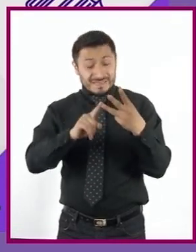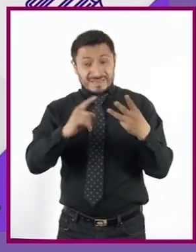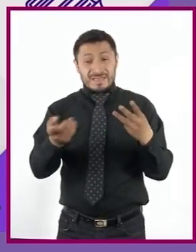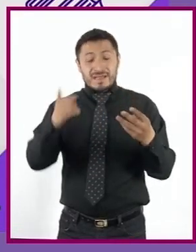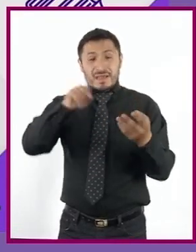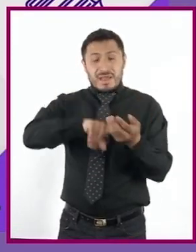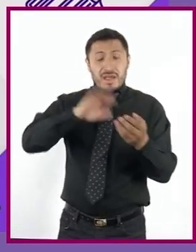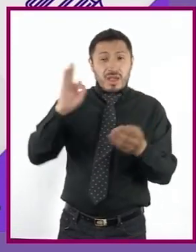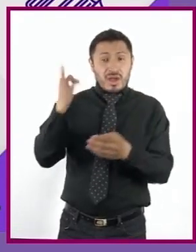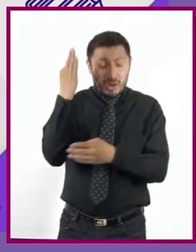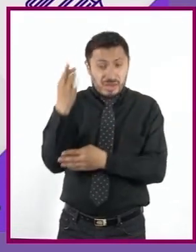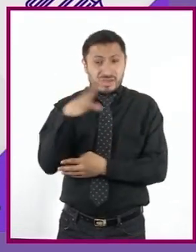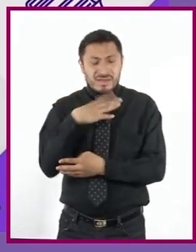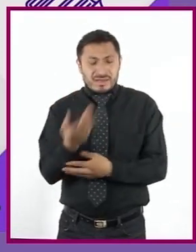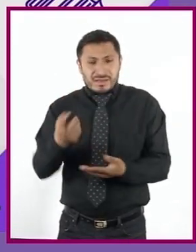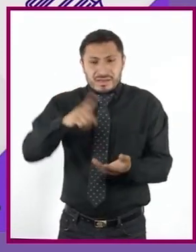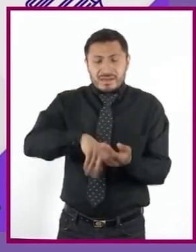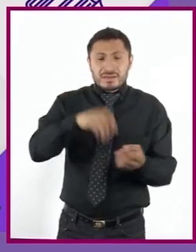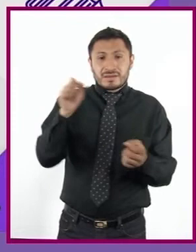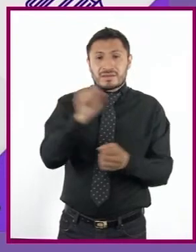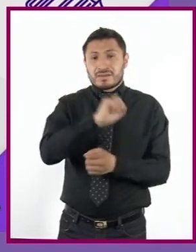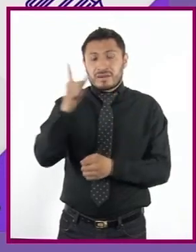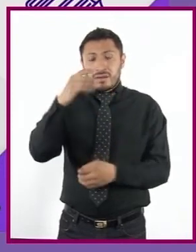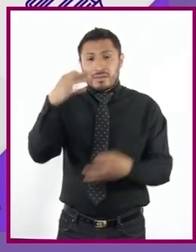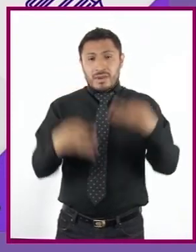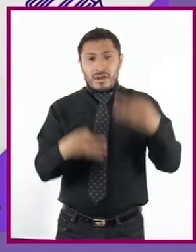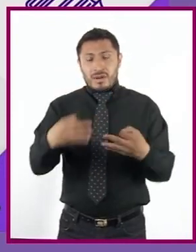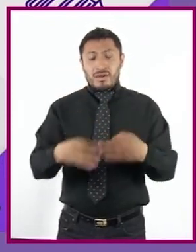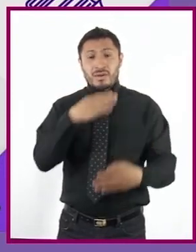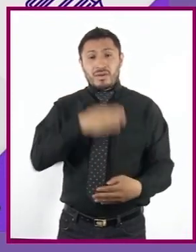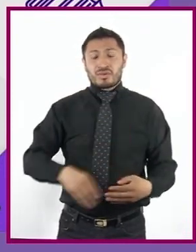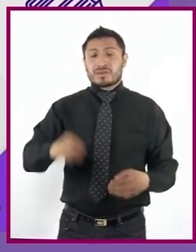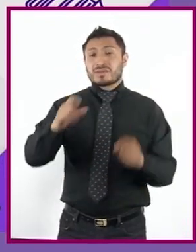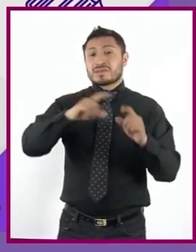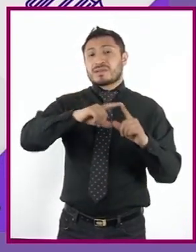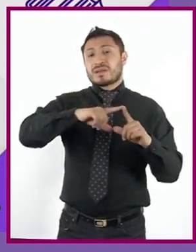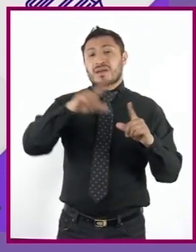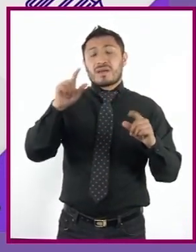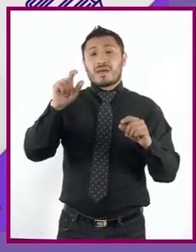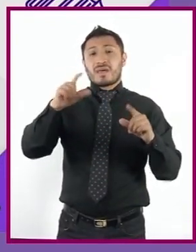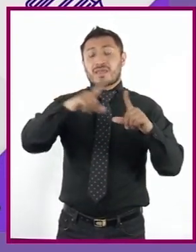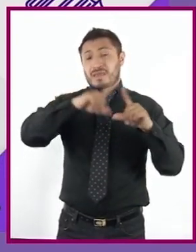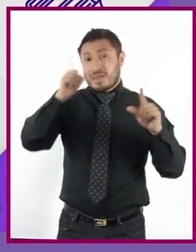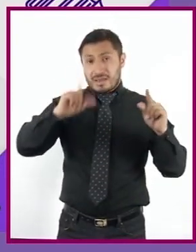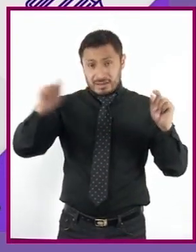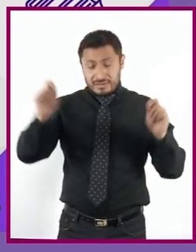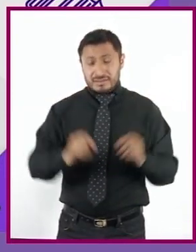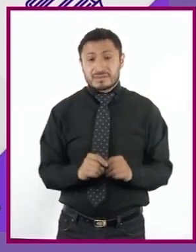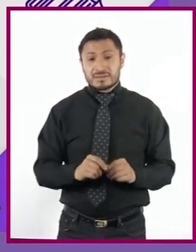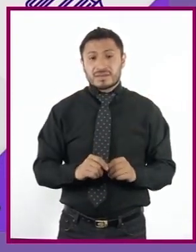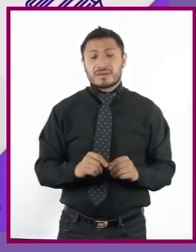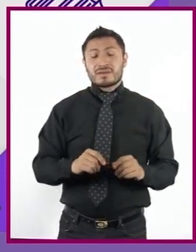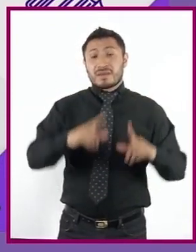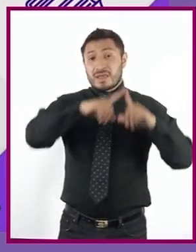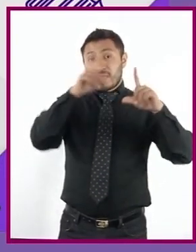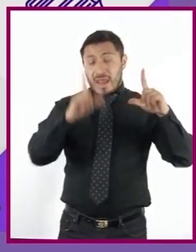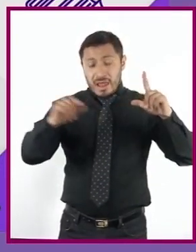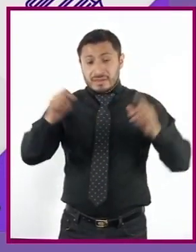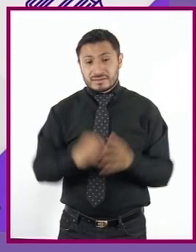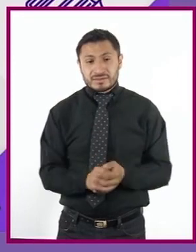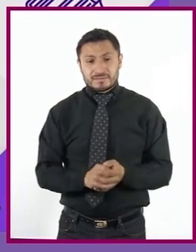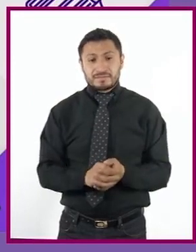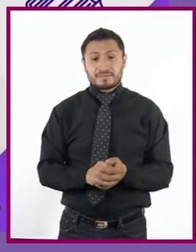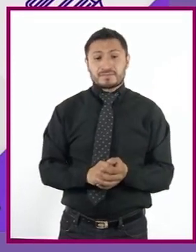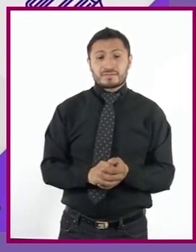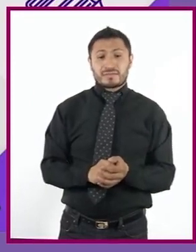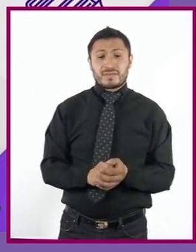Federación se integra por la Suprema Corte de Justicia de la Nación, el Tribunal Electoral del Poder Judicial